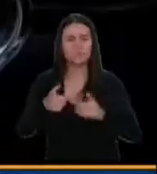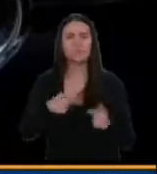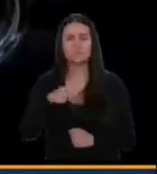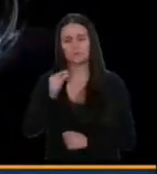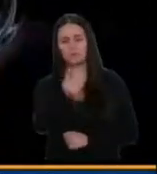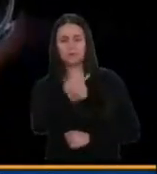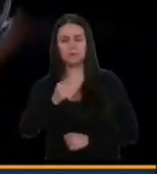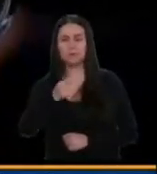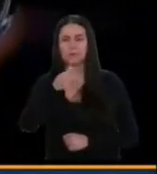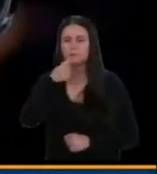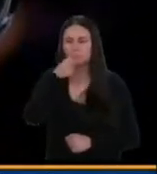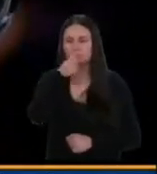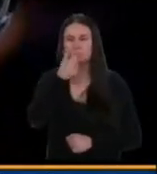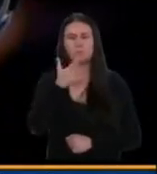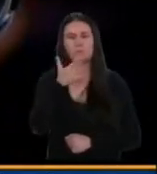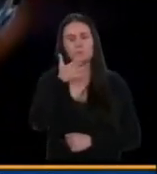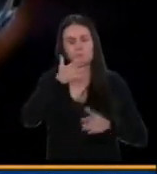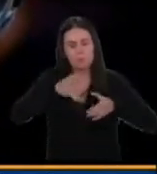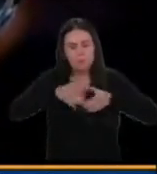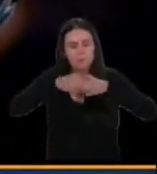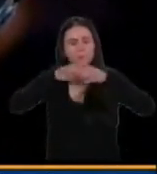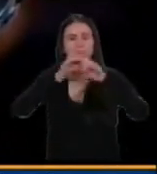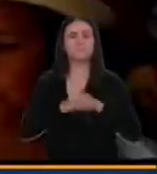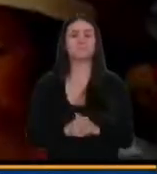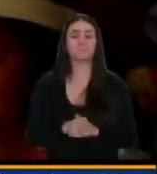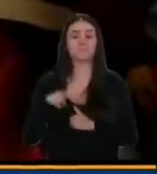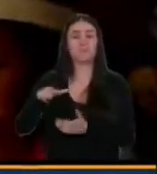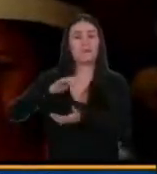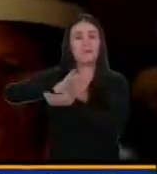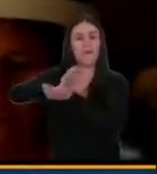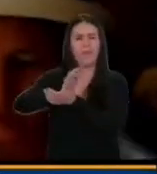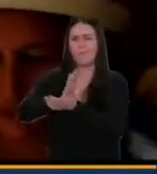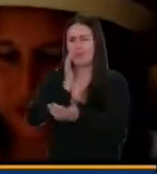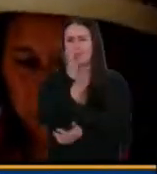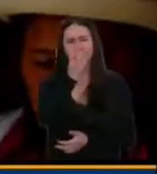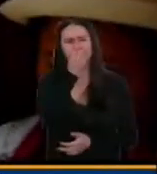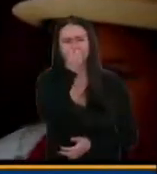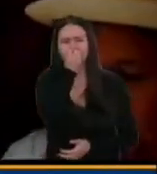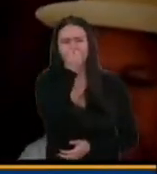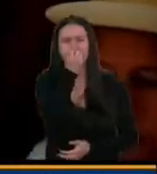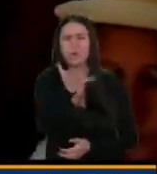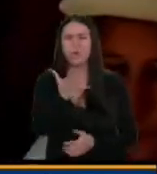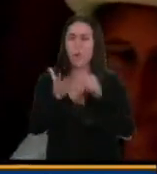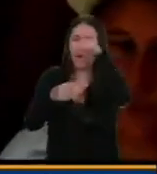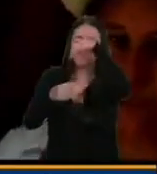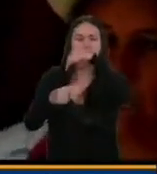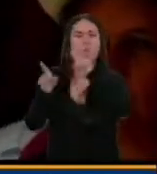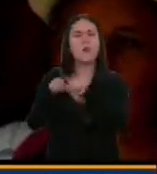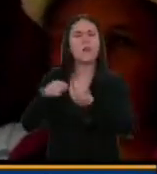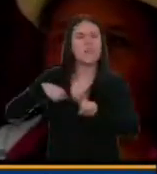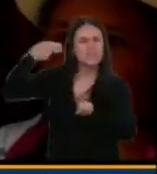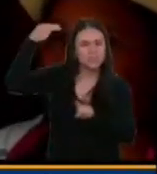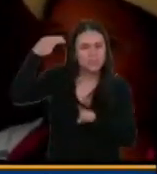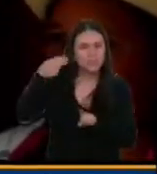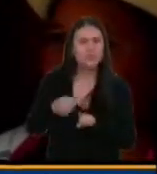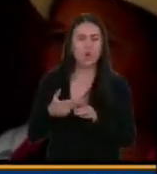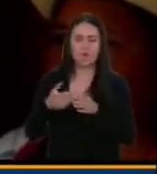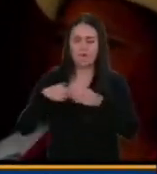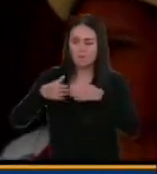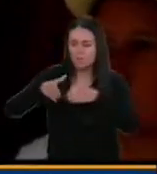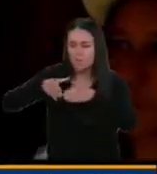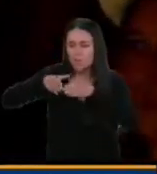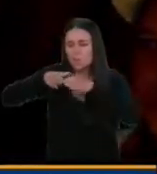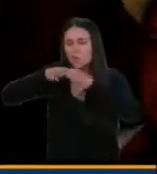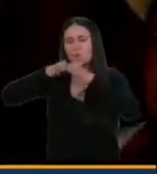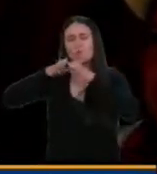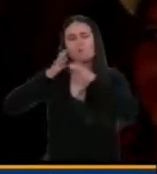café que llegaron a la feria a la mejor tasa de mi nariño es un café mágico es un café que encierra historias es un café que a través de una tasa puede